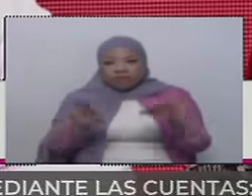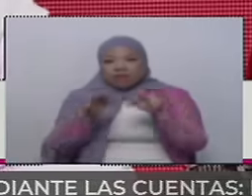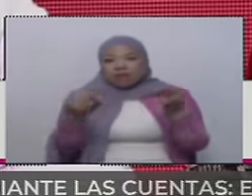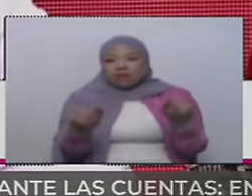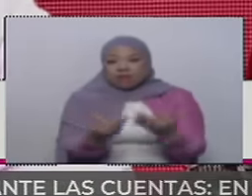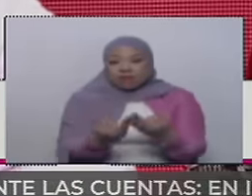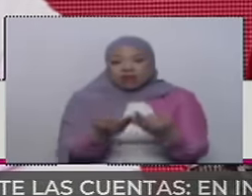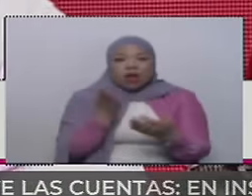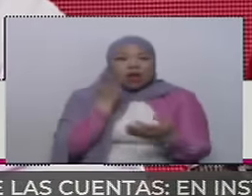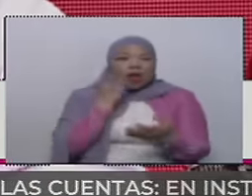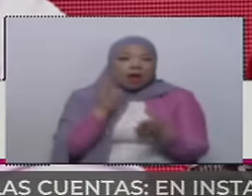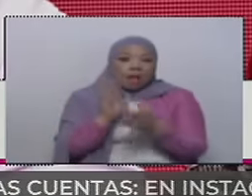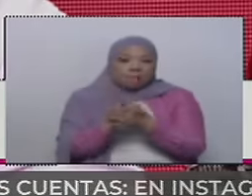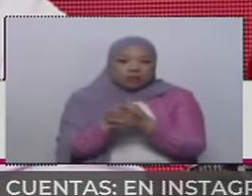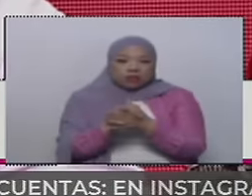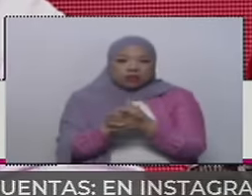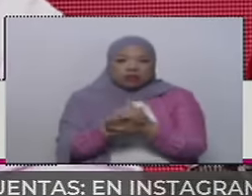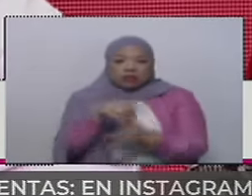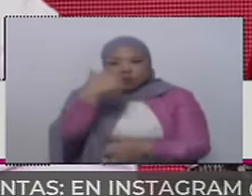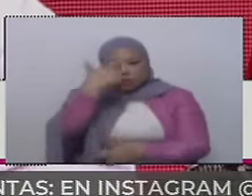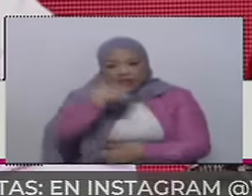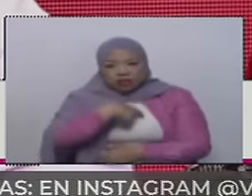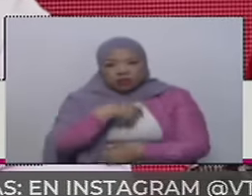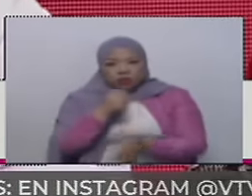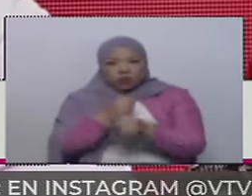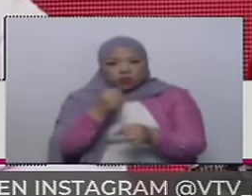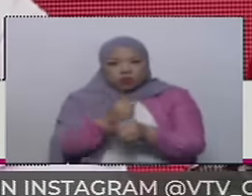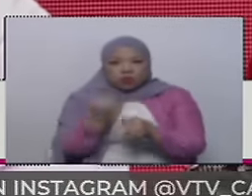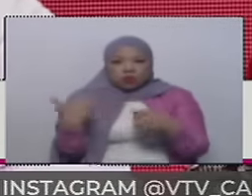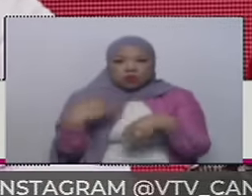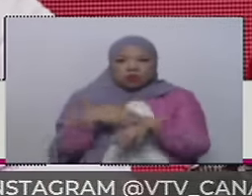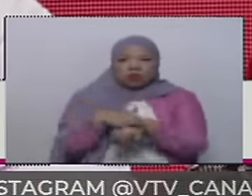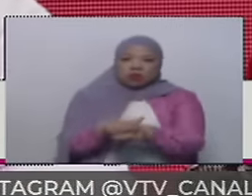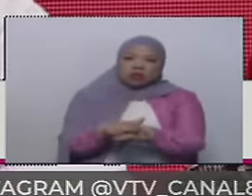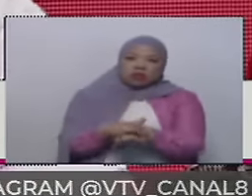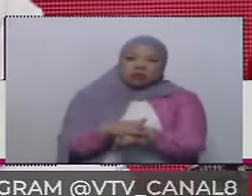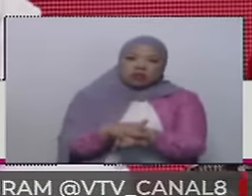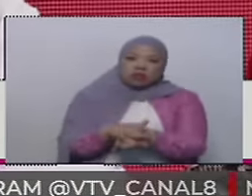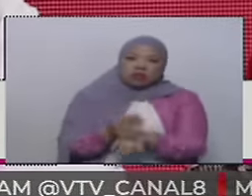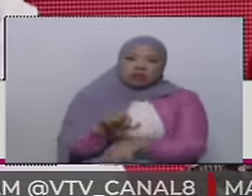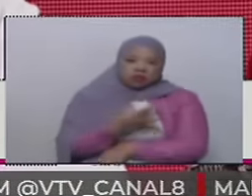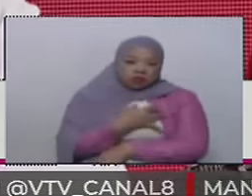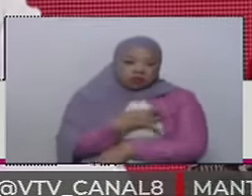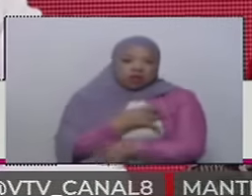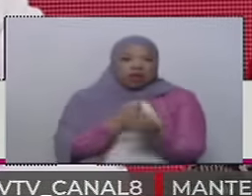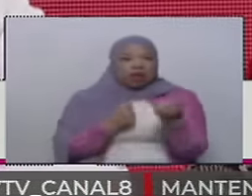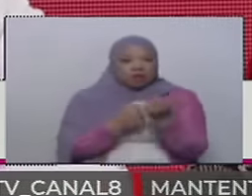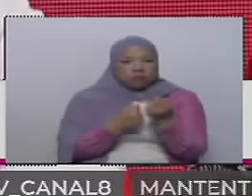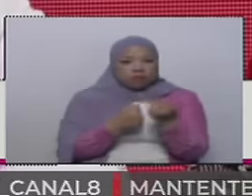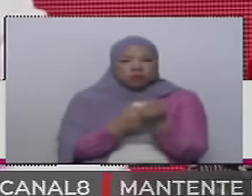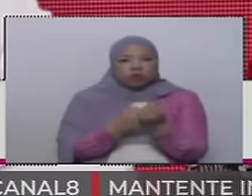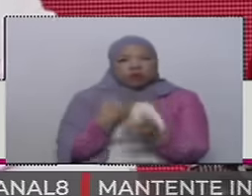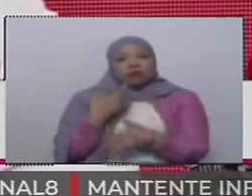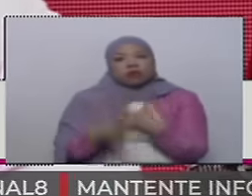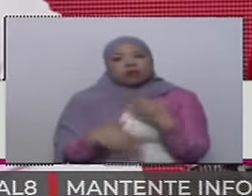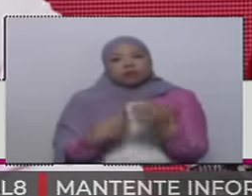tus amigos, tu personal que trabaja contigo, te dé ese apoyo. Porque si